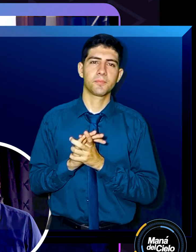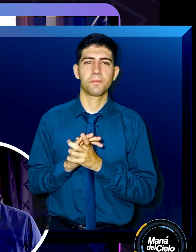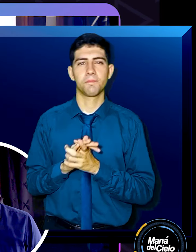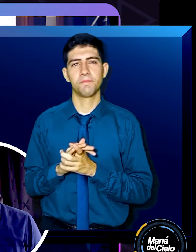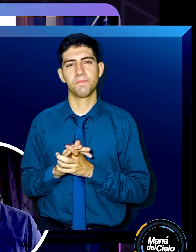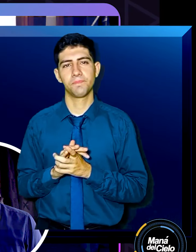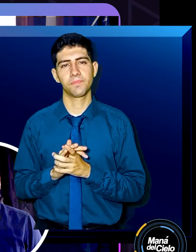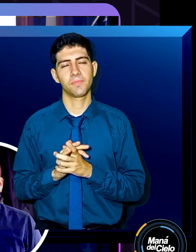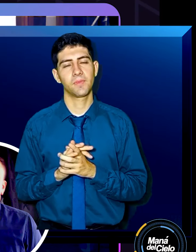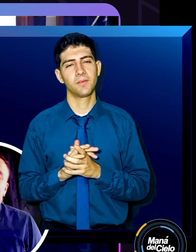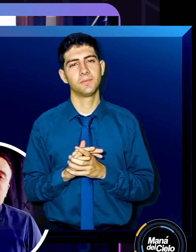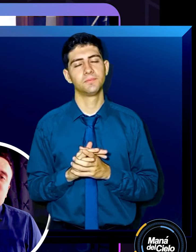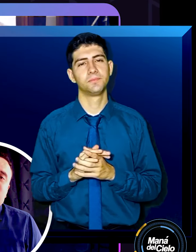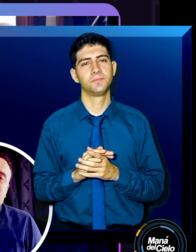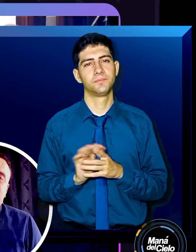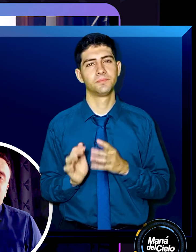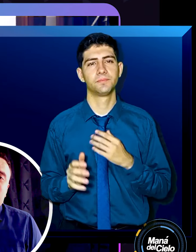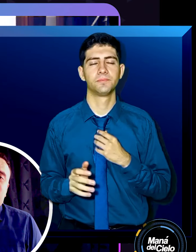Eso es muy bendecido.